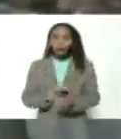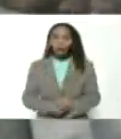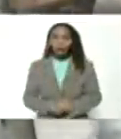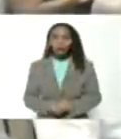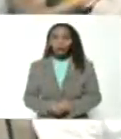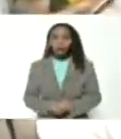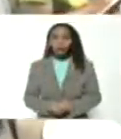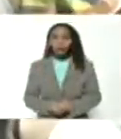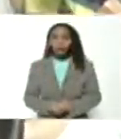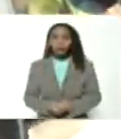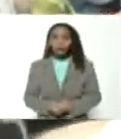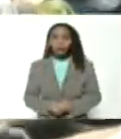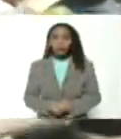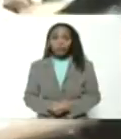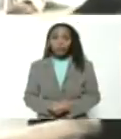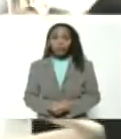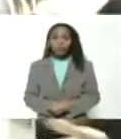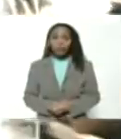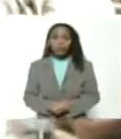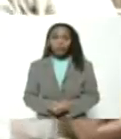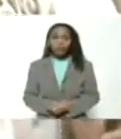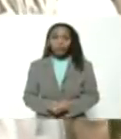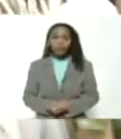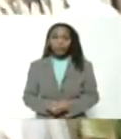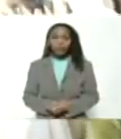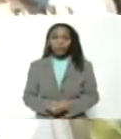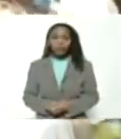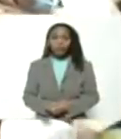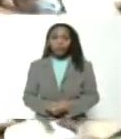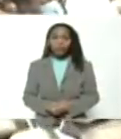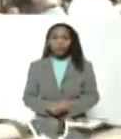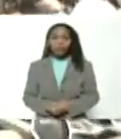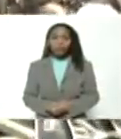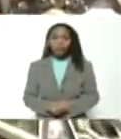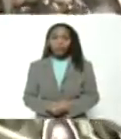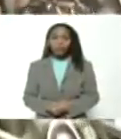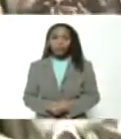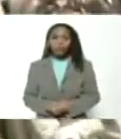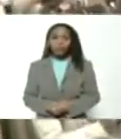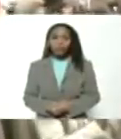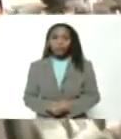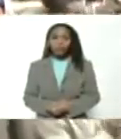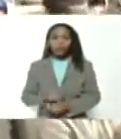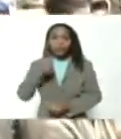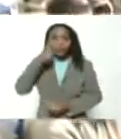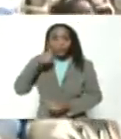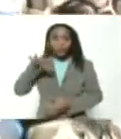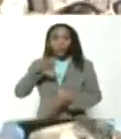Estamos unidos.